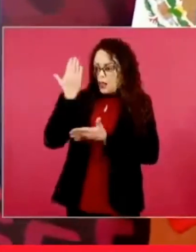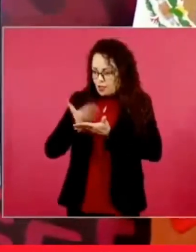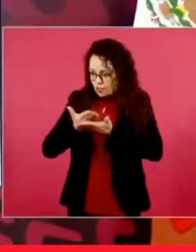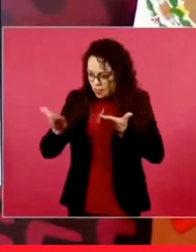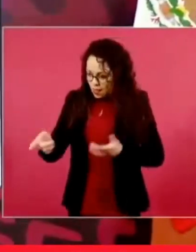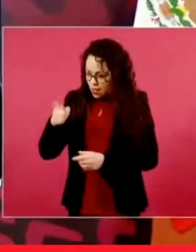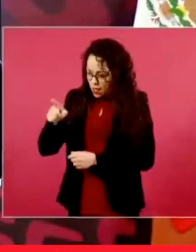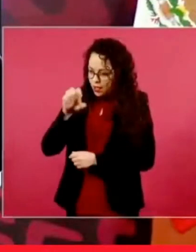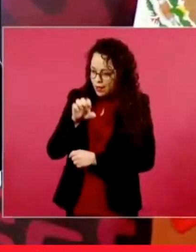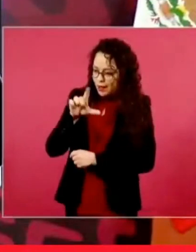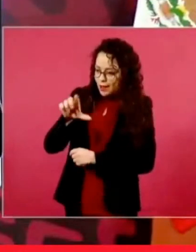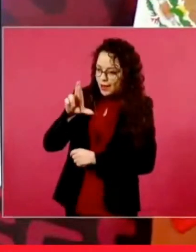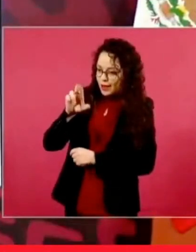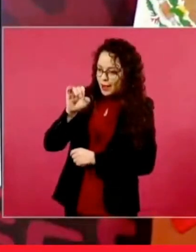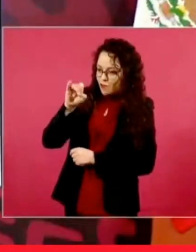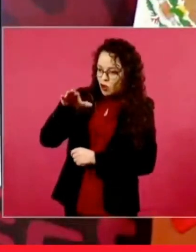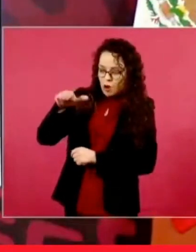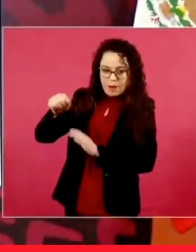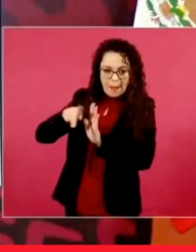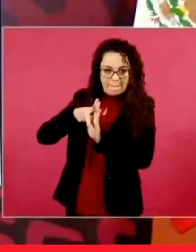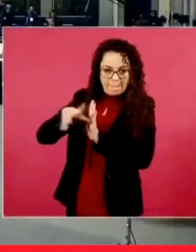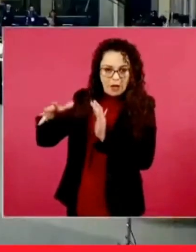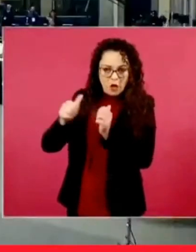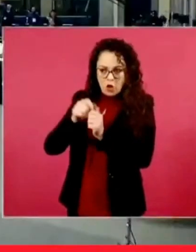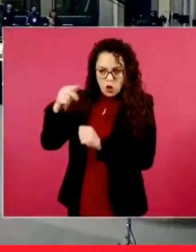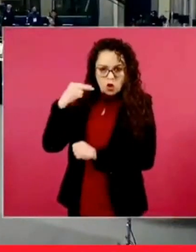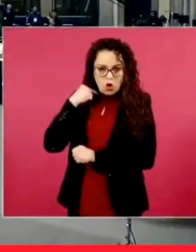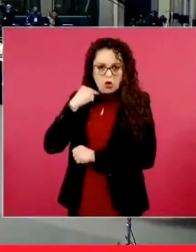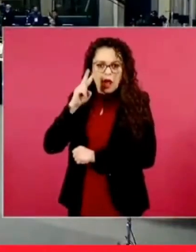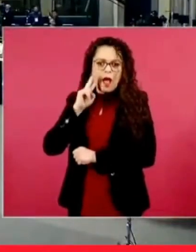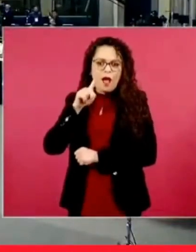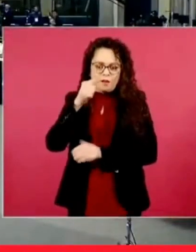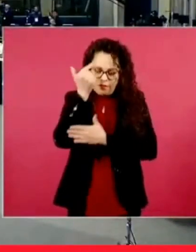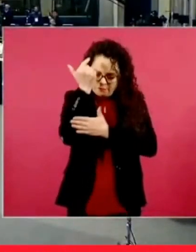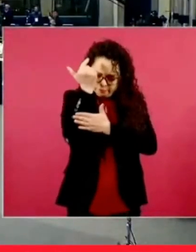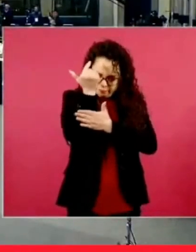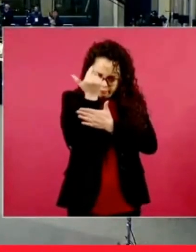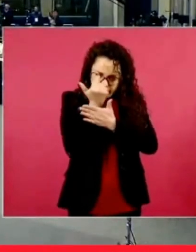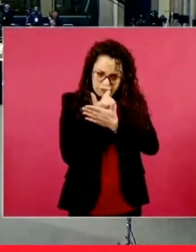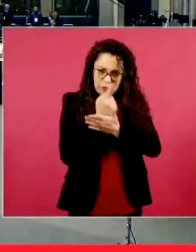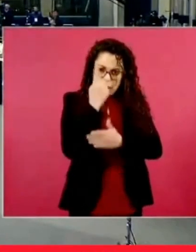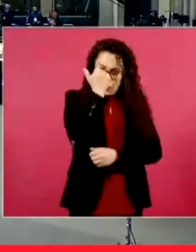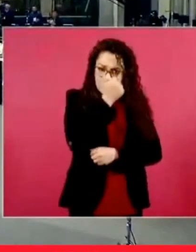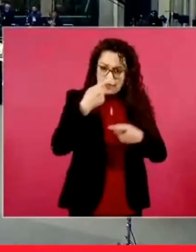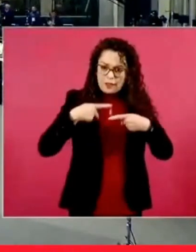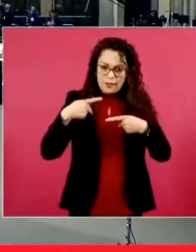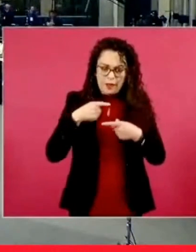cuentas con sus notarios. Con alfileres, sí, uno por uno.